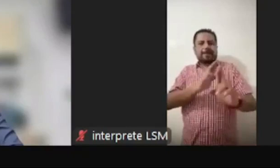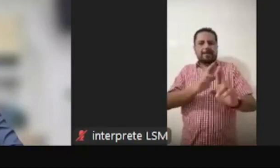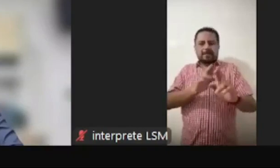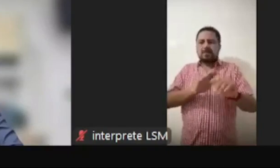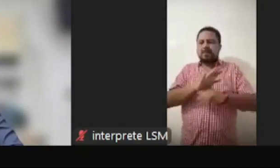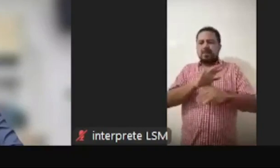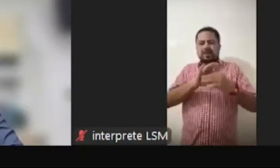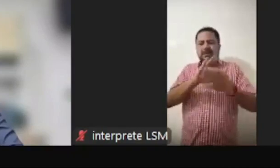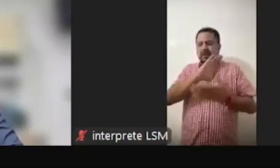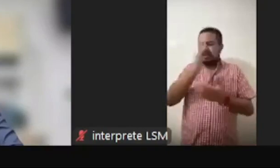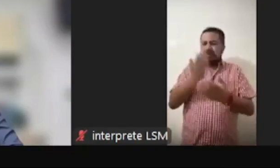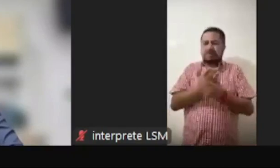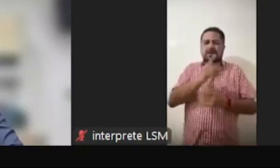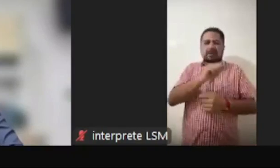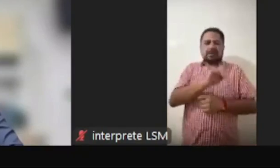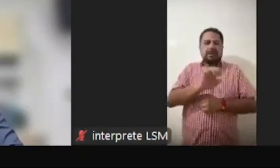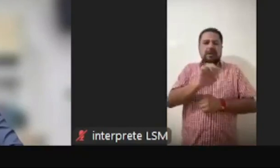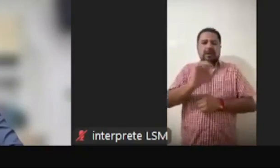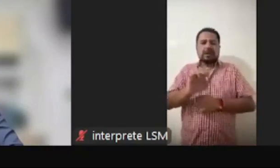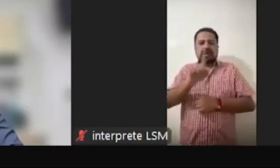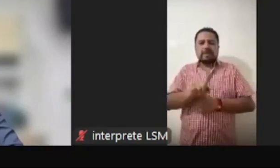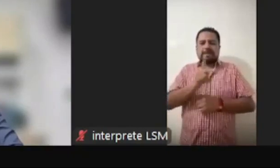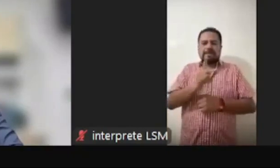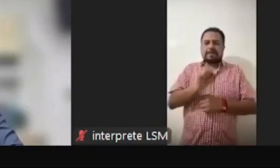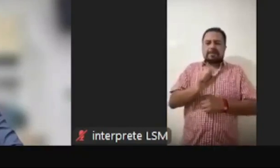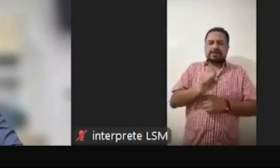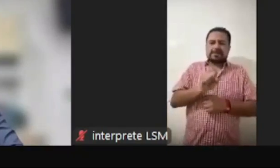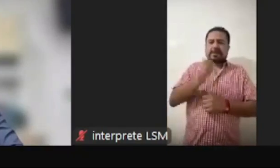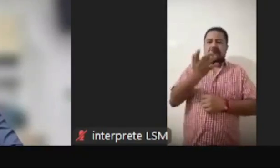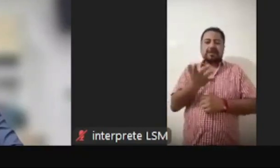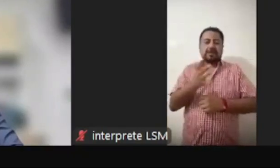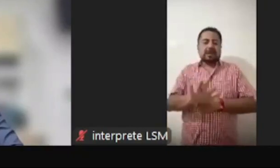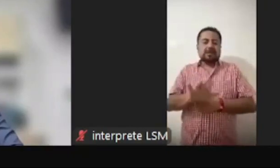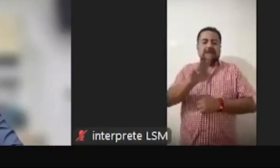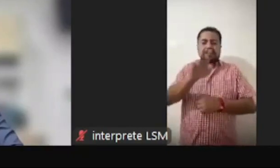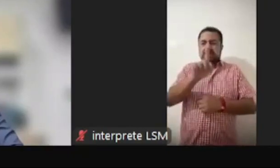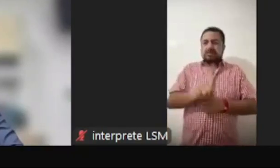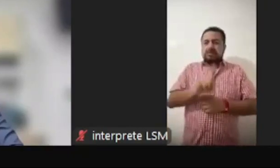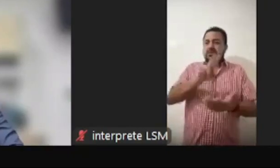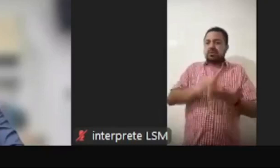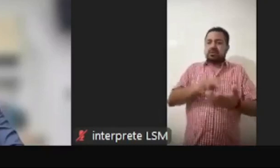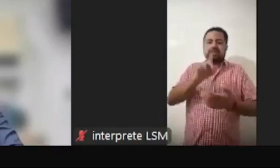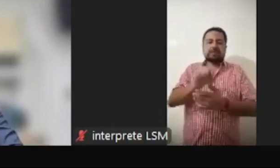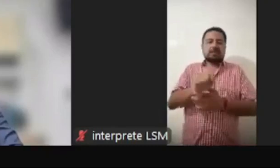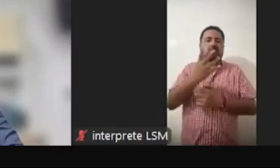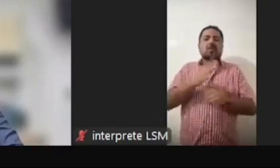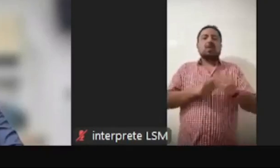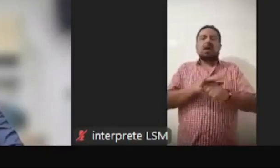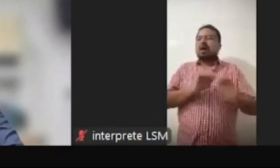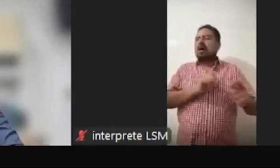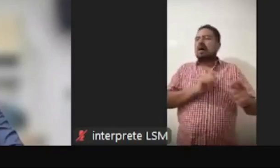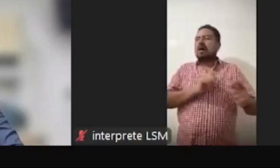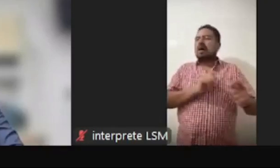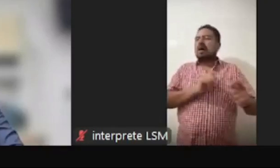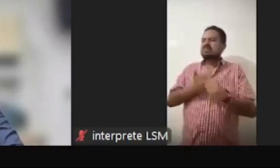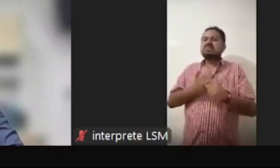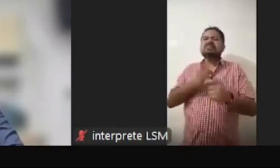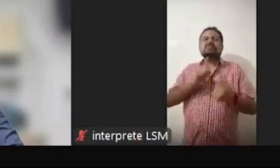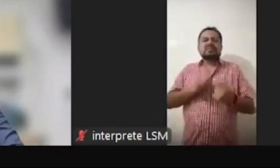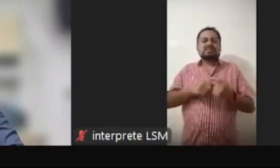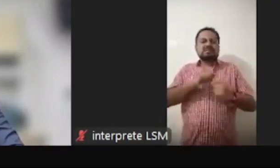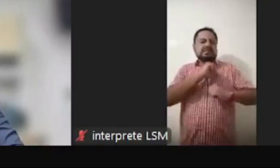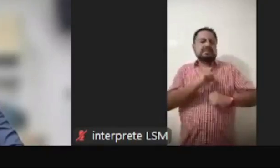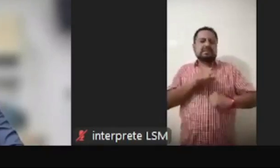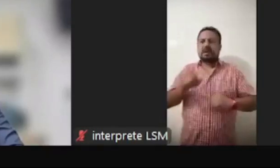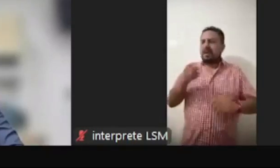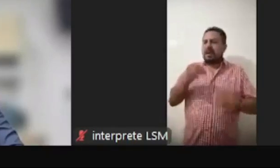expediente TEE, /PES, /10, /2024, el cual fue turnado a la ponencia a cargo de la magistrada